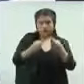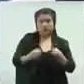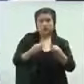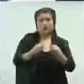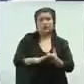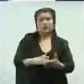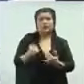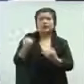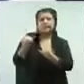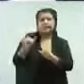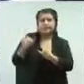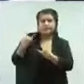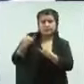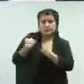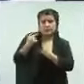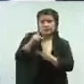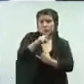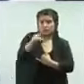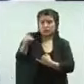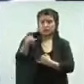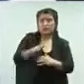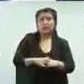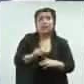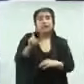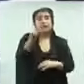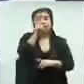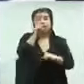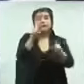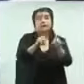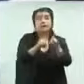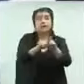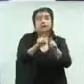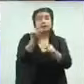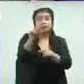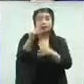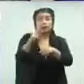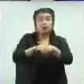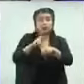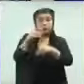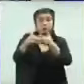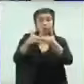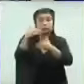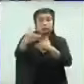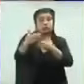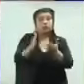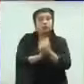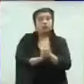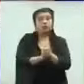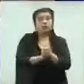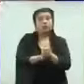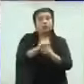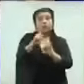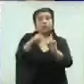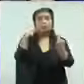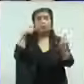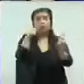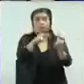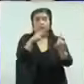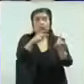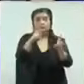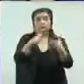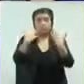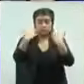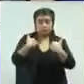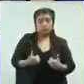enorme irresponsabilidad de su parte, sino sobre todo porque recientemente usted entró en abierta contradicción con su